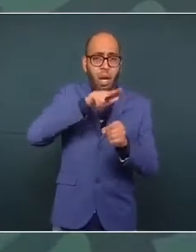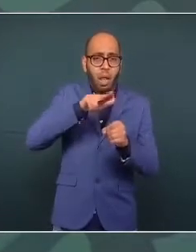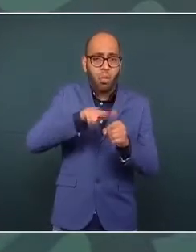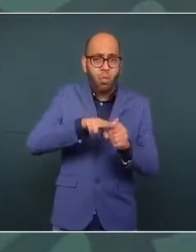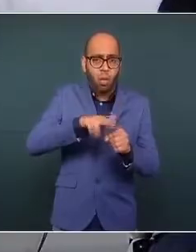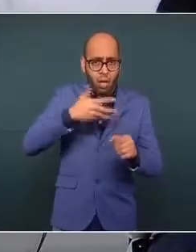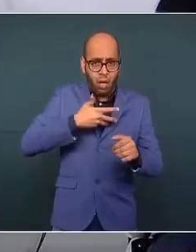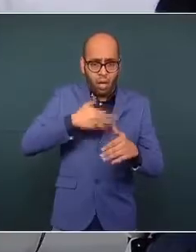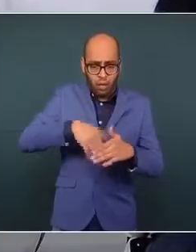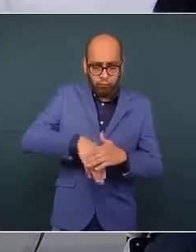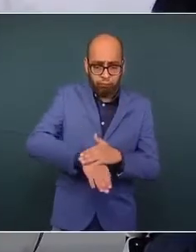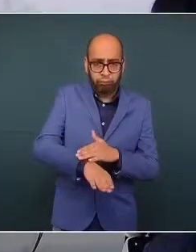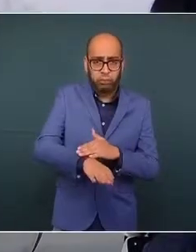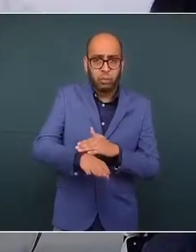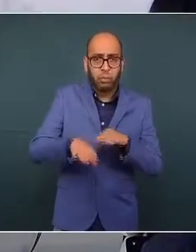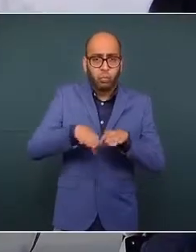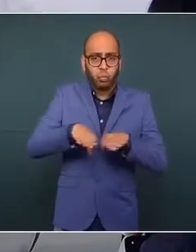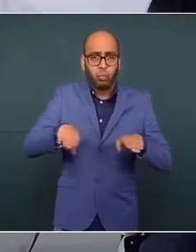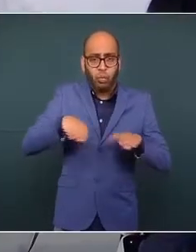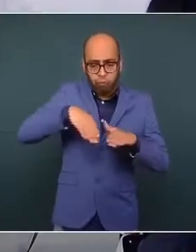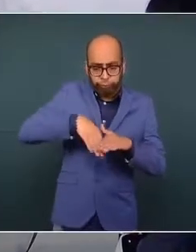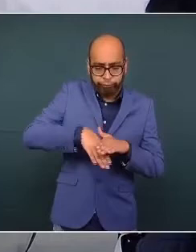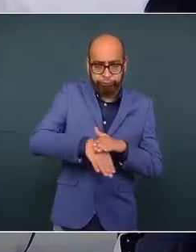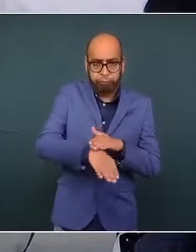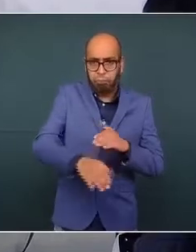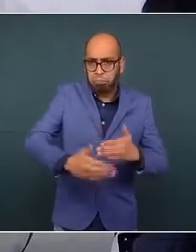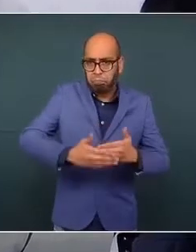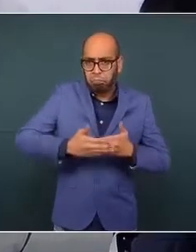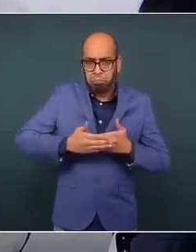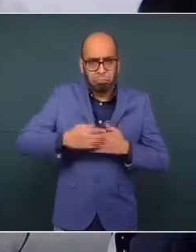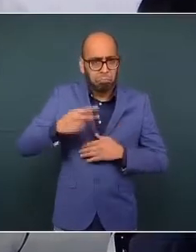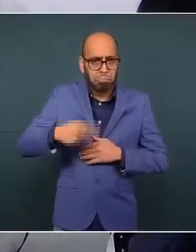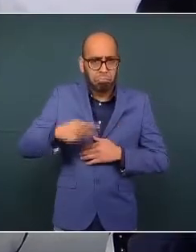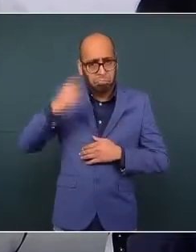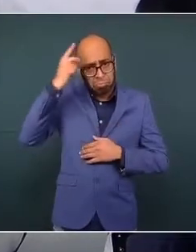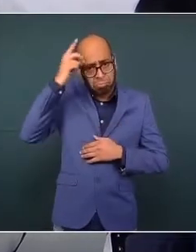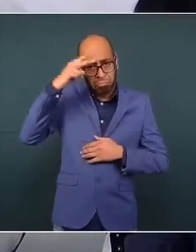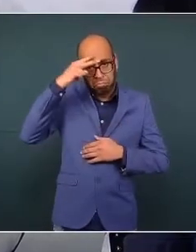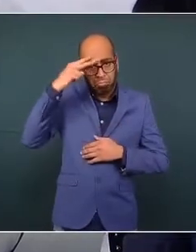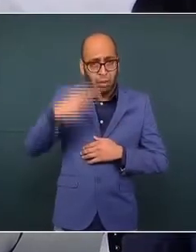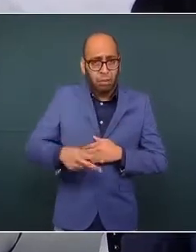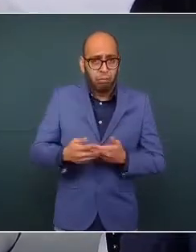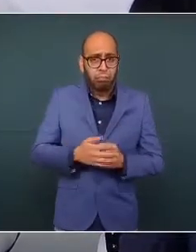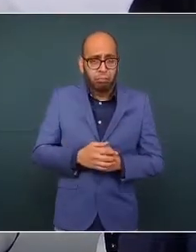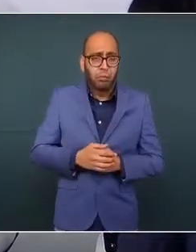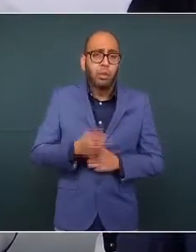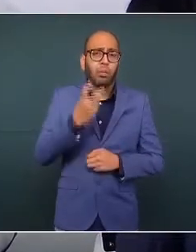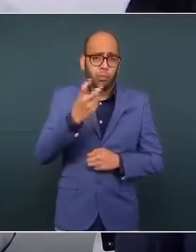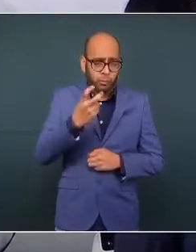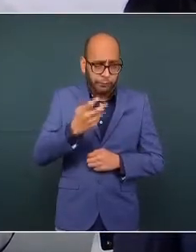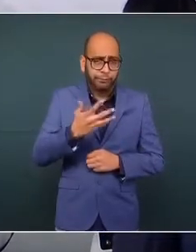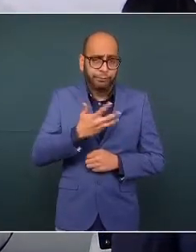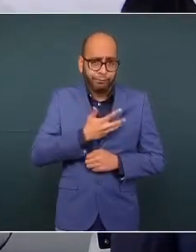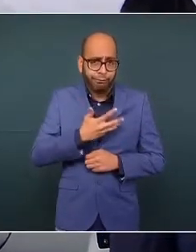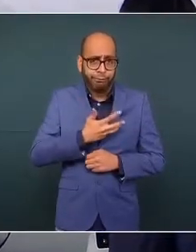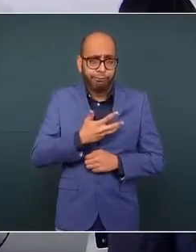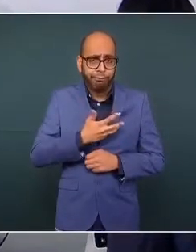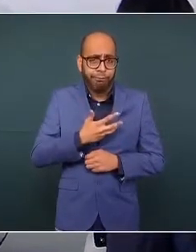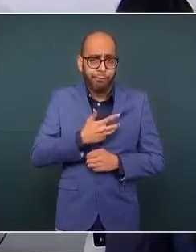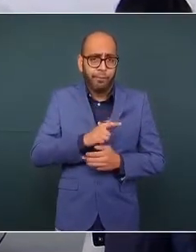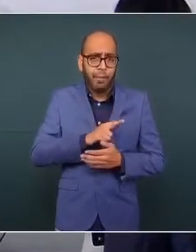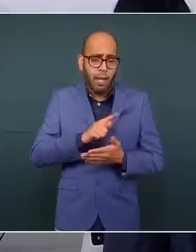el suelo y en el subsuelo. Por eso hay un mecanismo